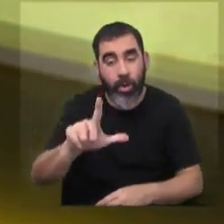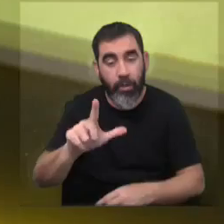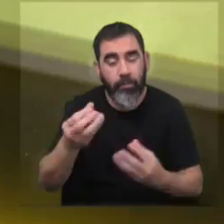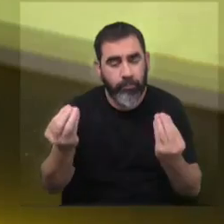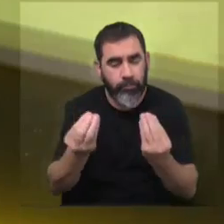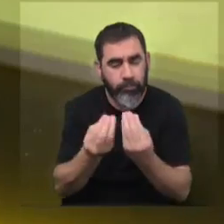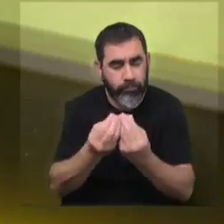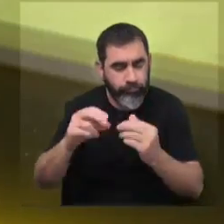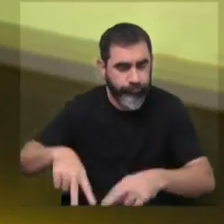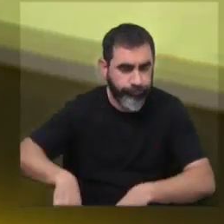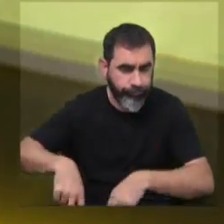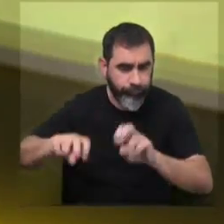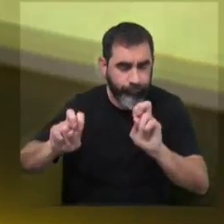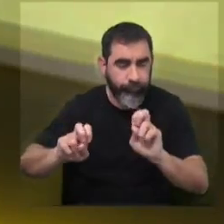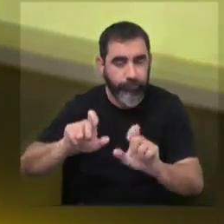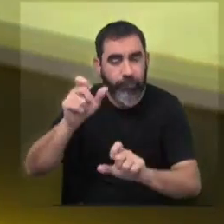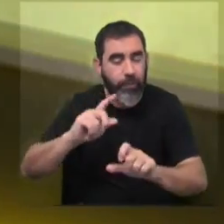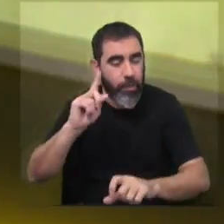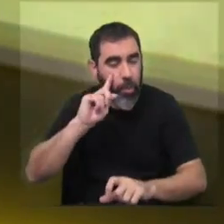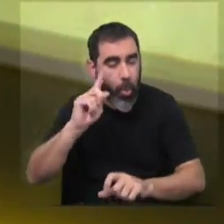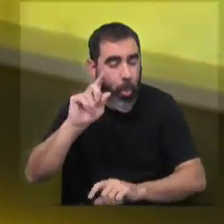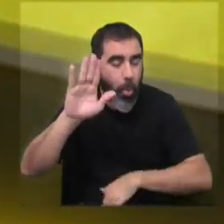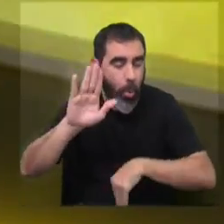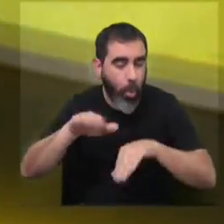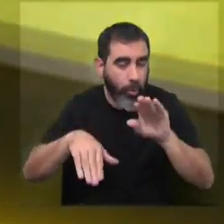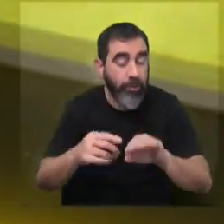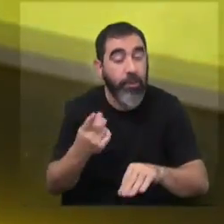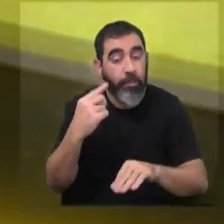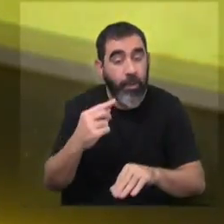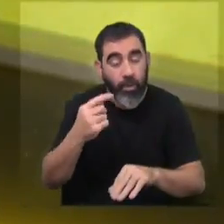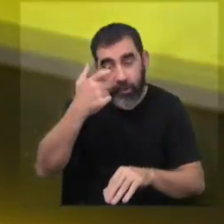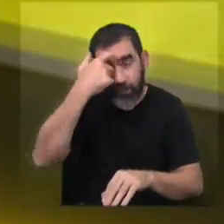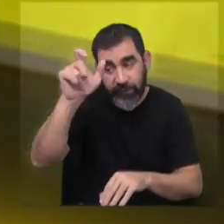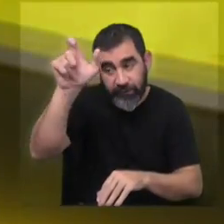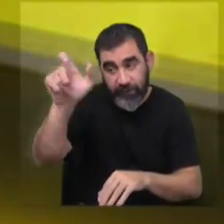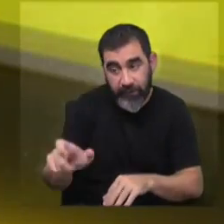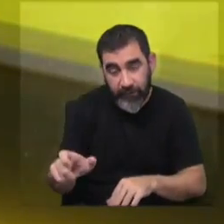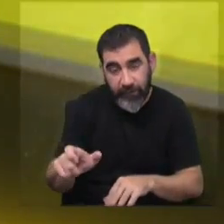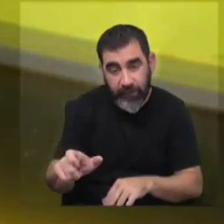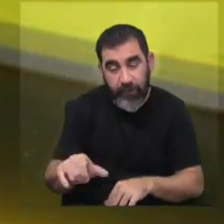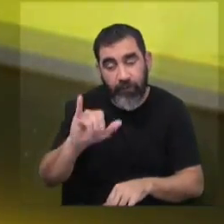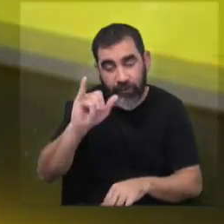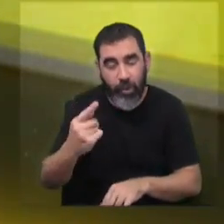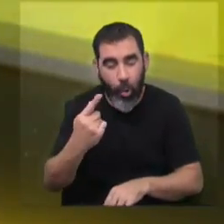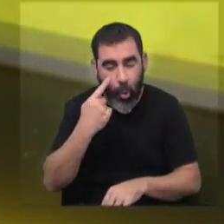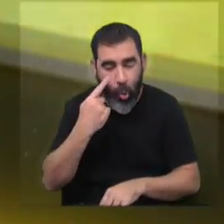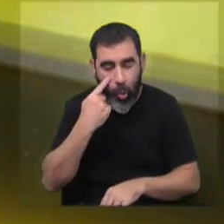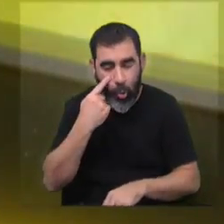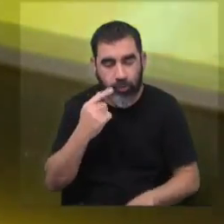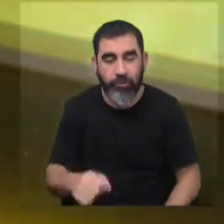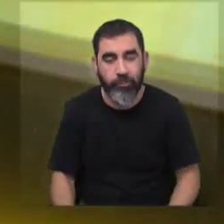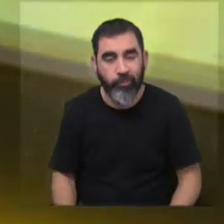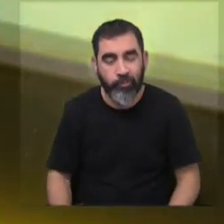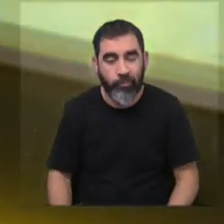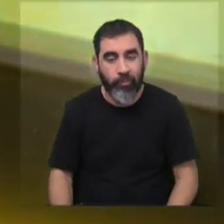trabajo, mucha investigación. La gente tal vez no los conozca mucho, pero nuestras científicas y científicos sí los conocen y los tienen más